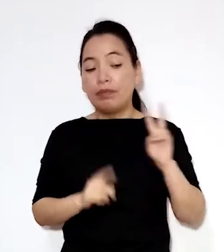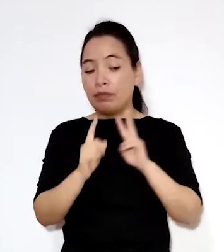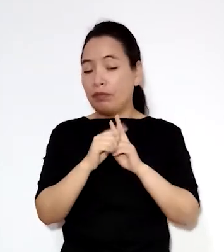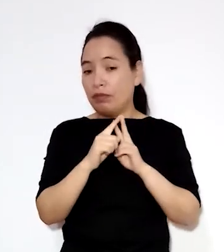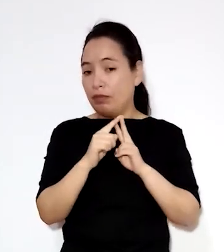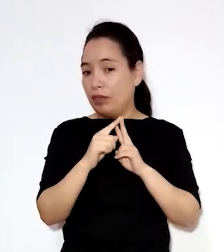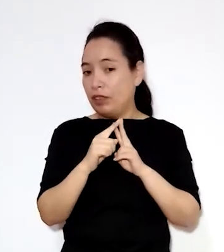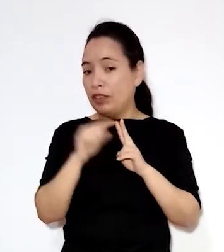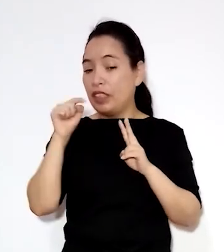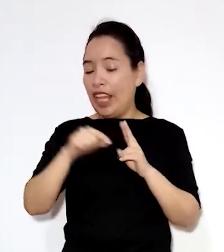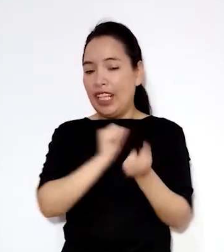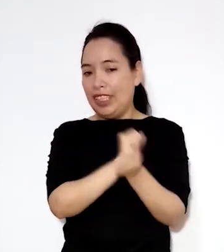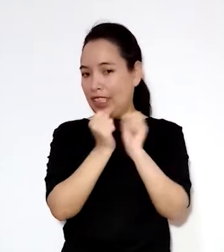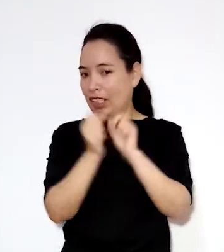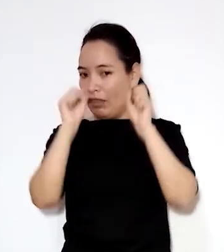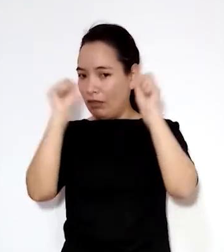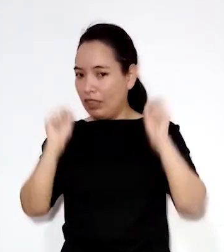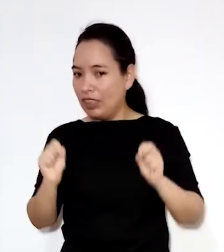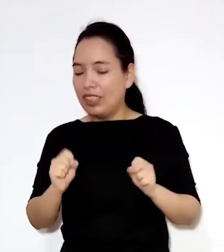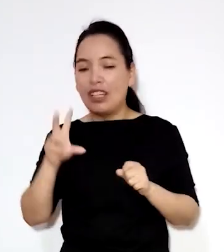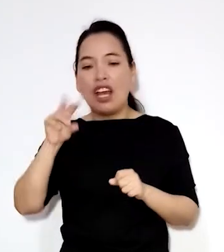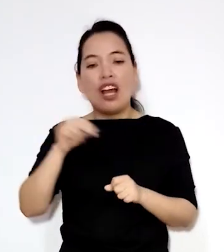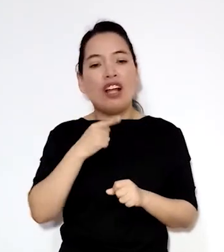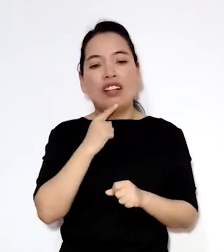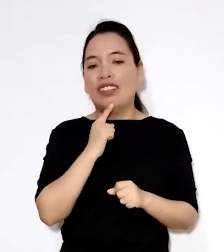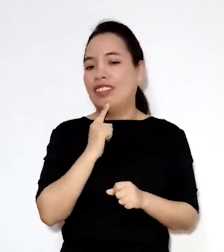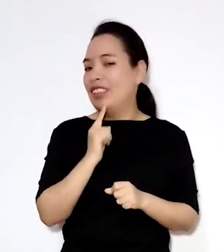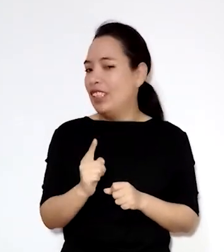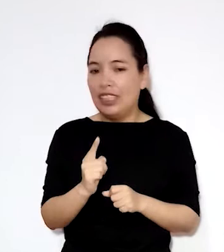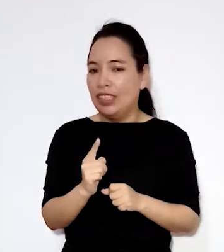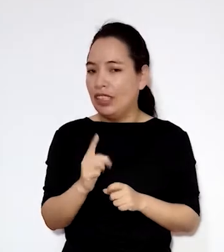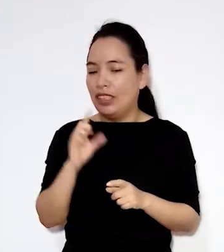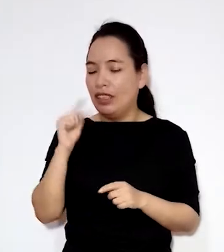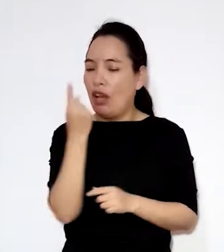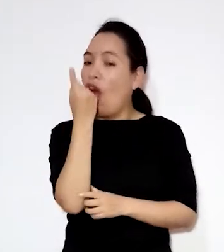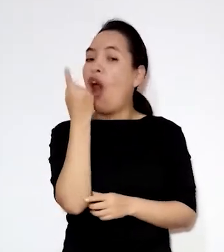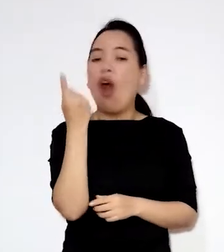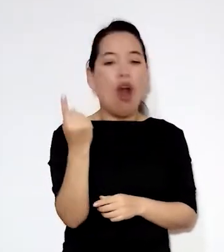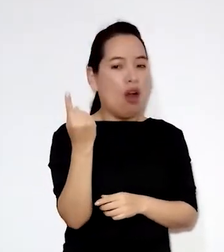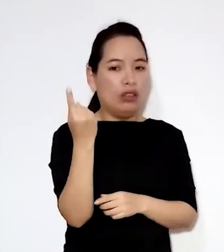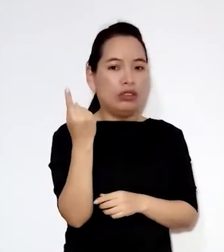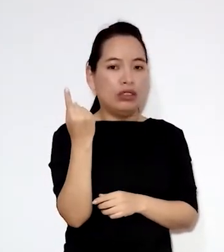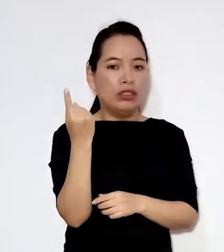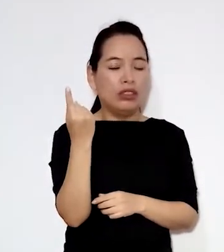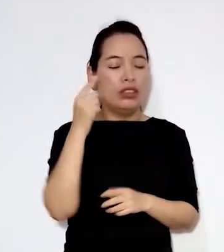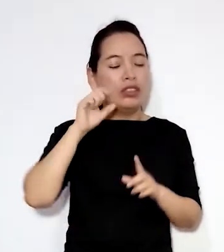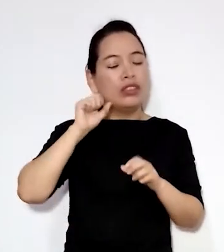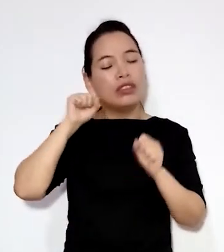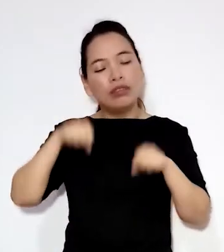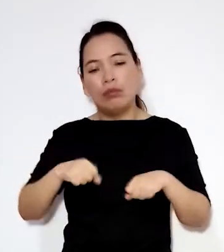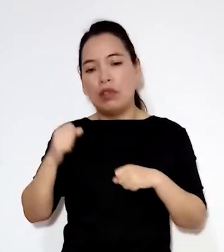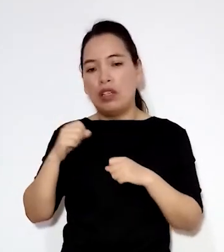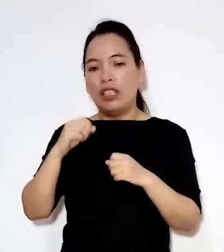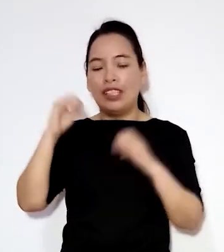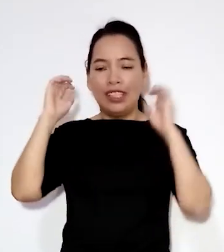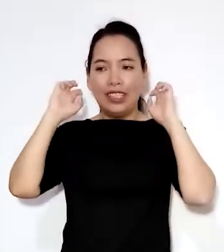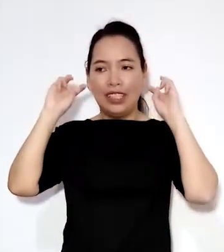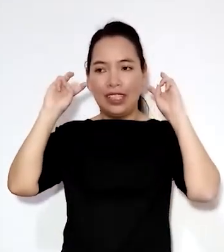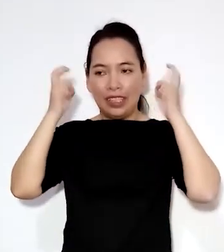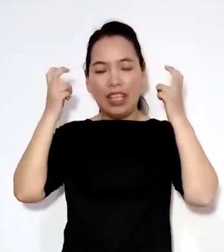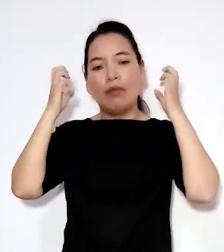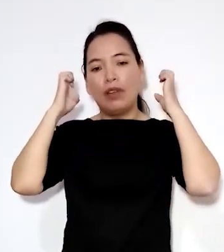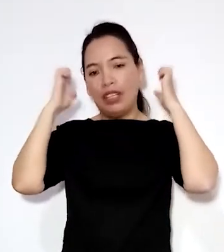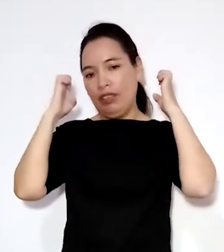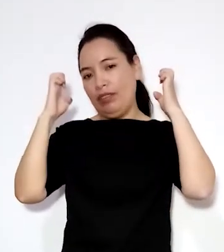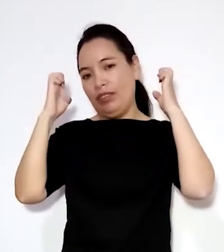nuestros resultados realmente alcancen a todas y todos los estudiantes con discapacidad. Lo segundo es que este cambio